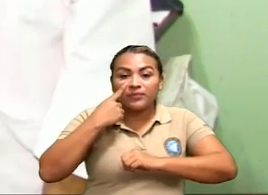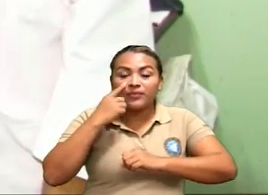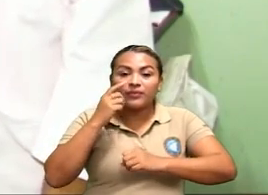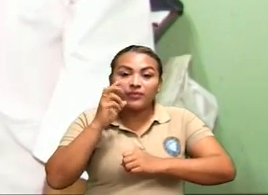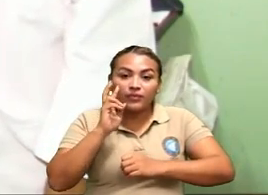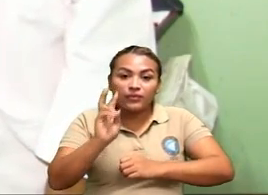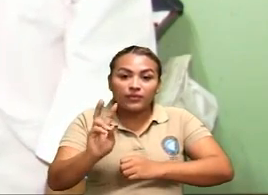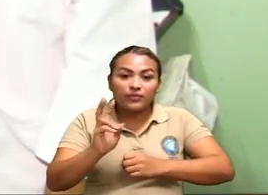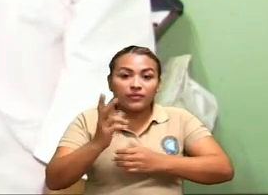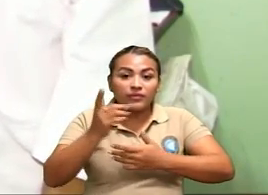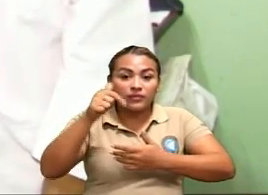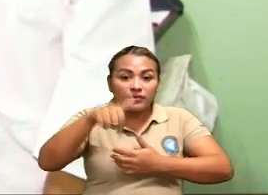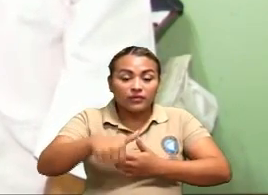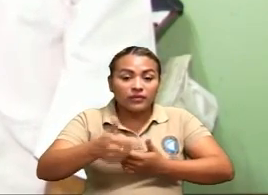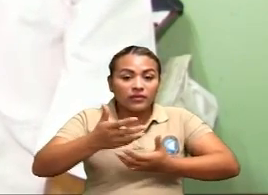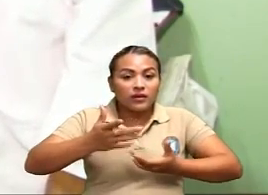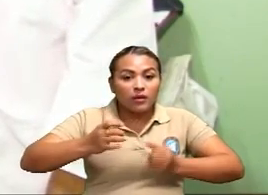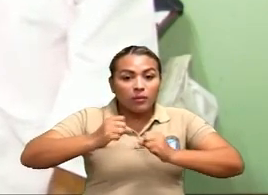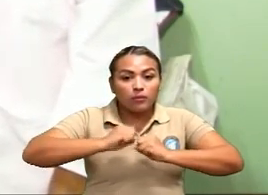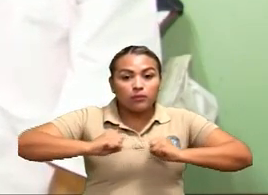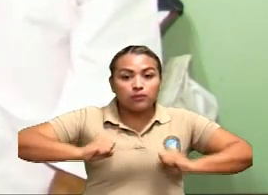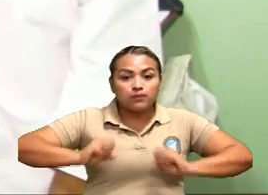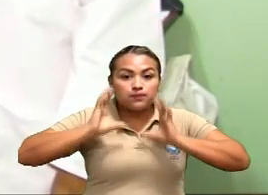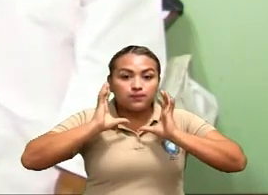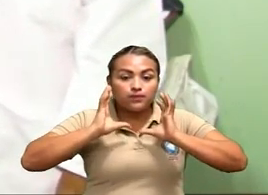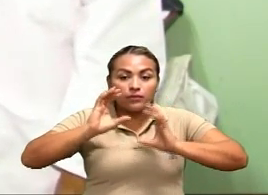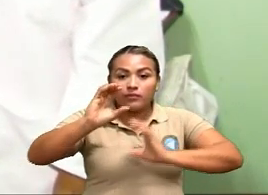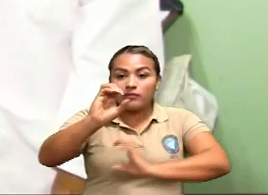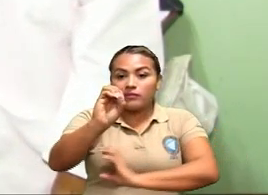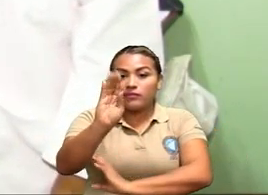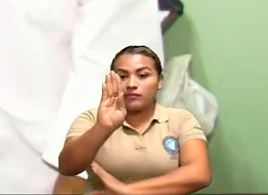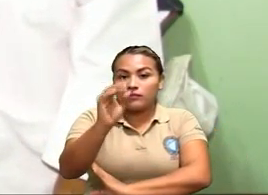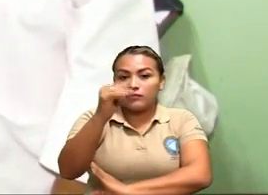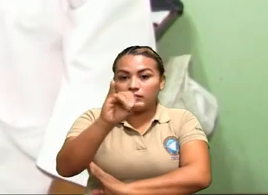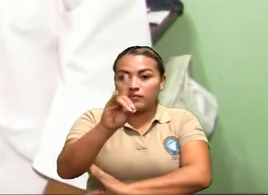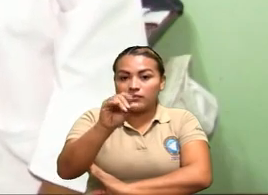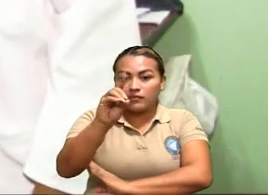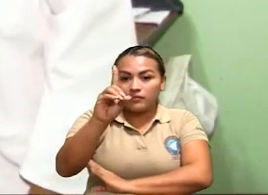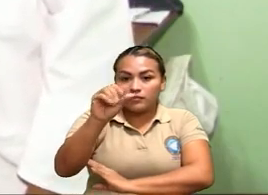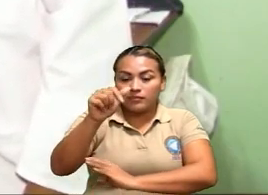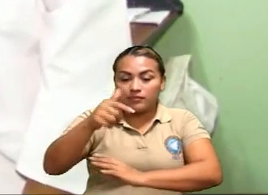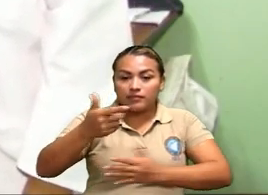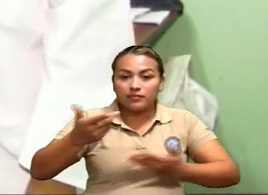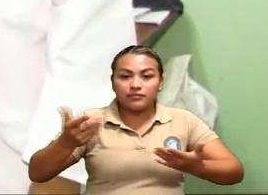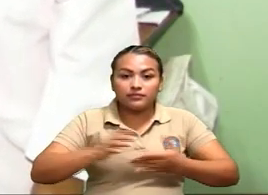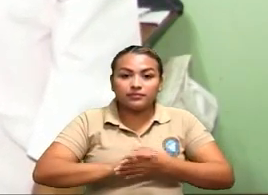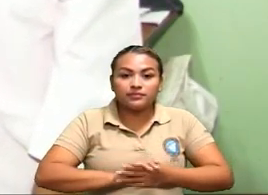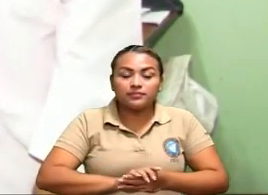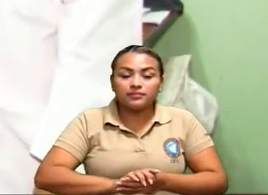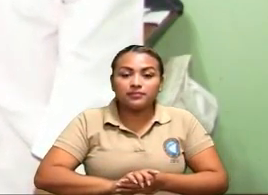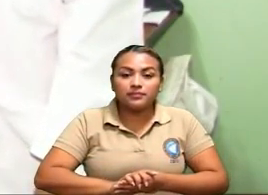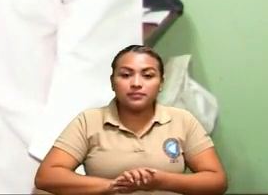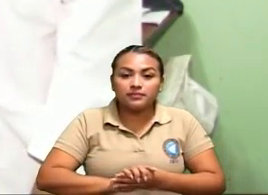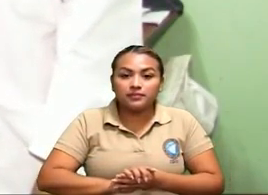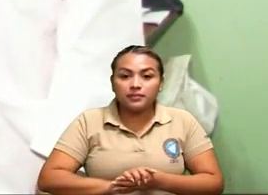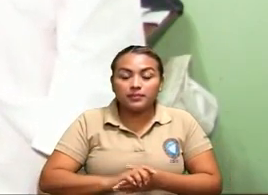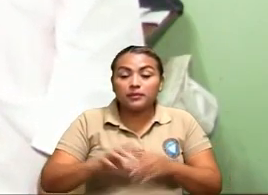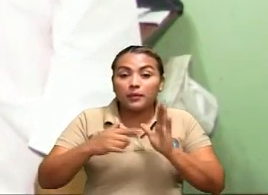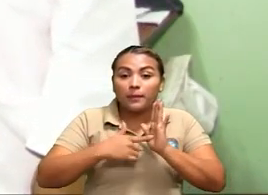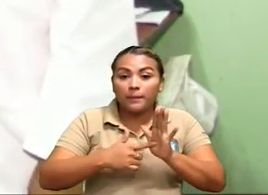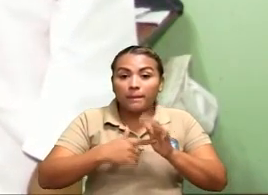este caso, pues, el sobrepeso o la obesidad? ¿Acuden normalmente los nicaragüenses? Por